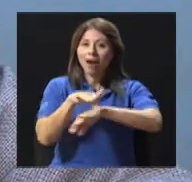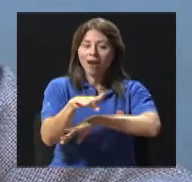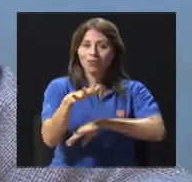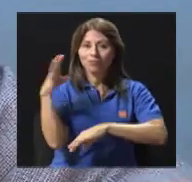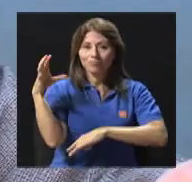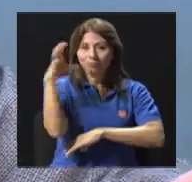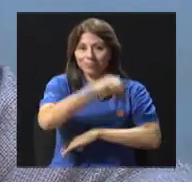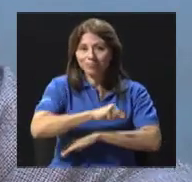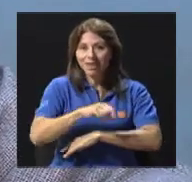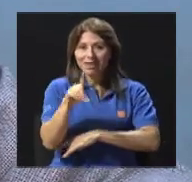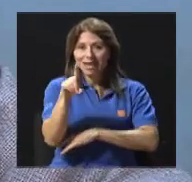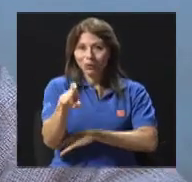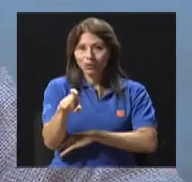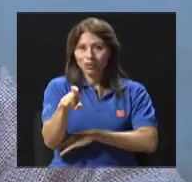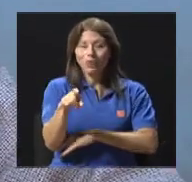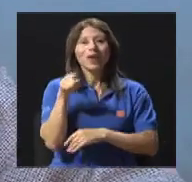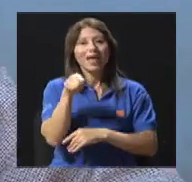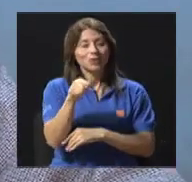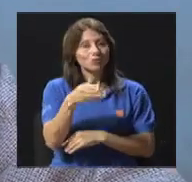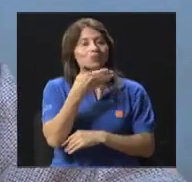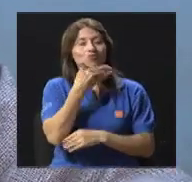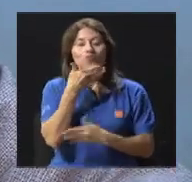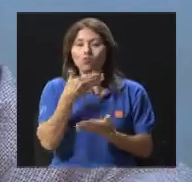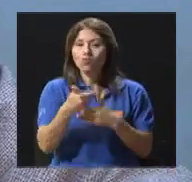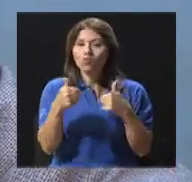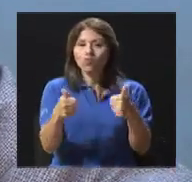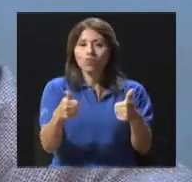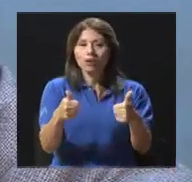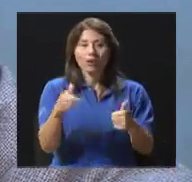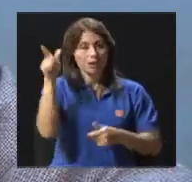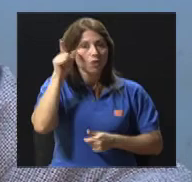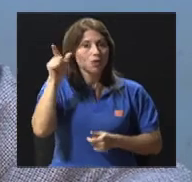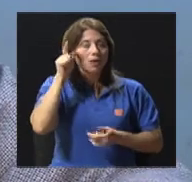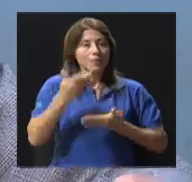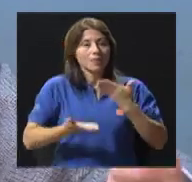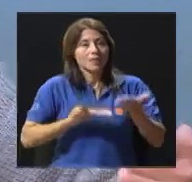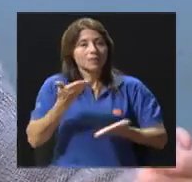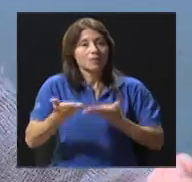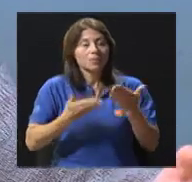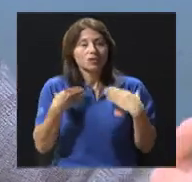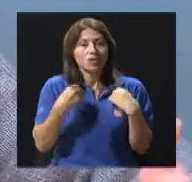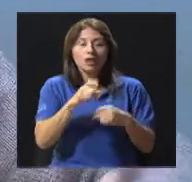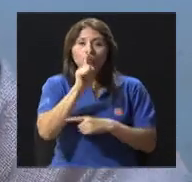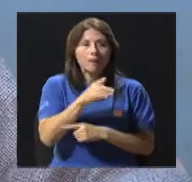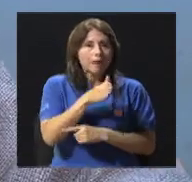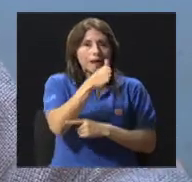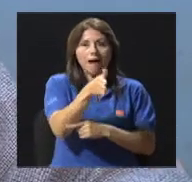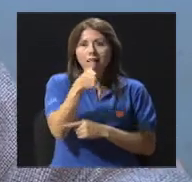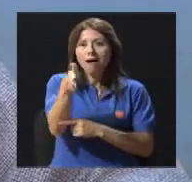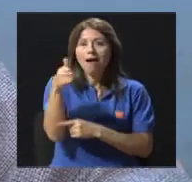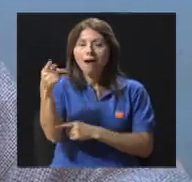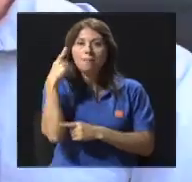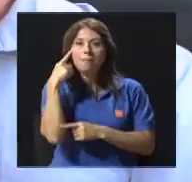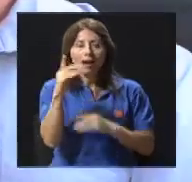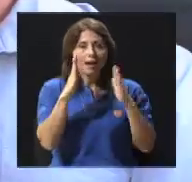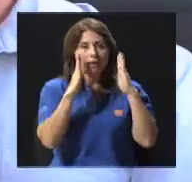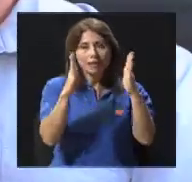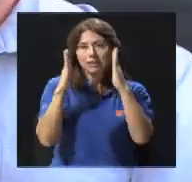del cáncer, ¿verdad? Hacer un diagnóstico temprano y oportuno, y lógicamente que los servicios de salud tienen que ir a priorizar las zonas que más afectan en el país.